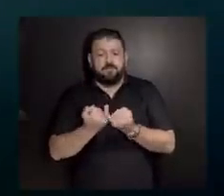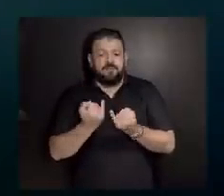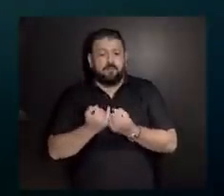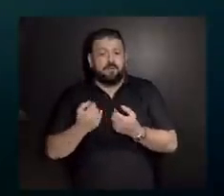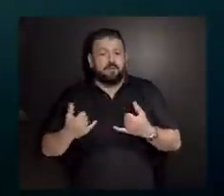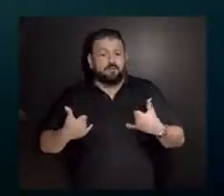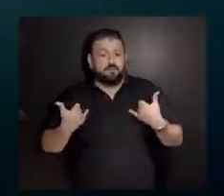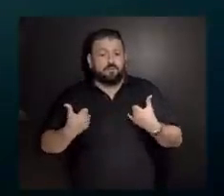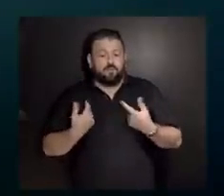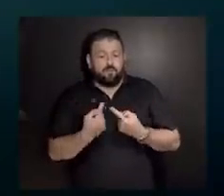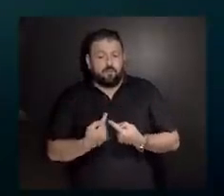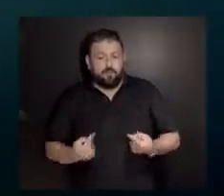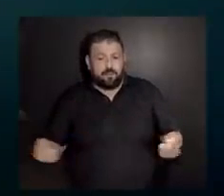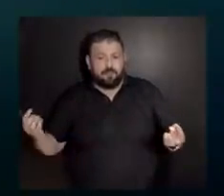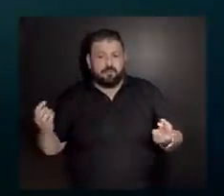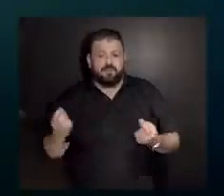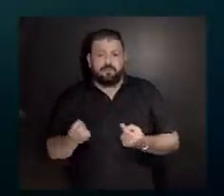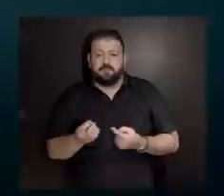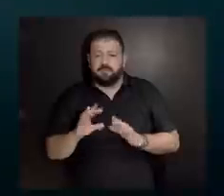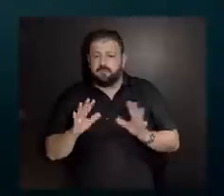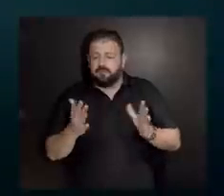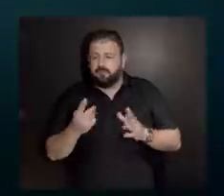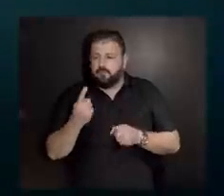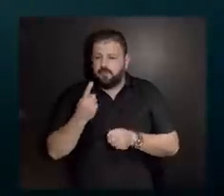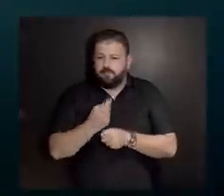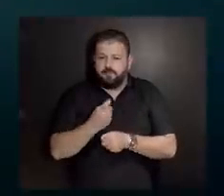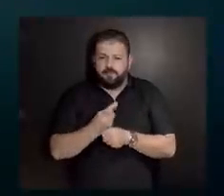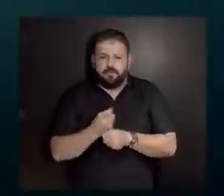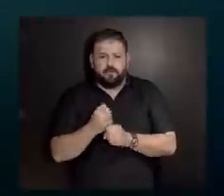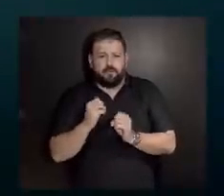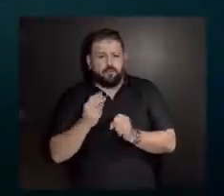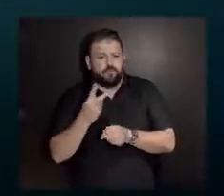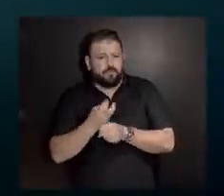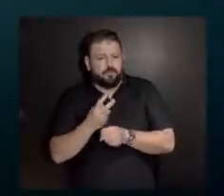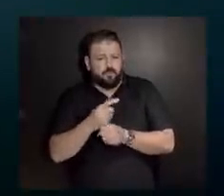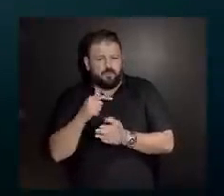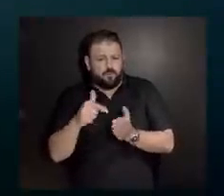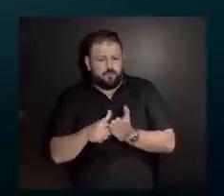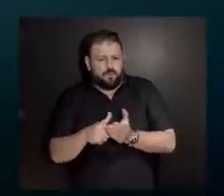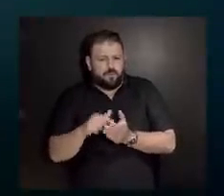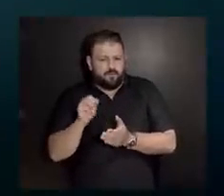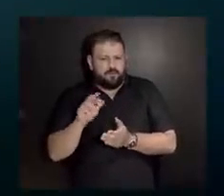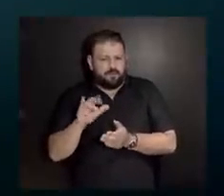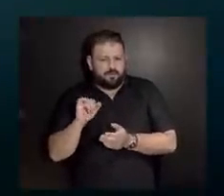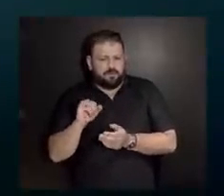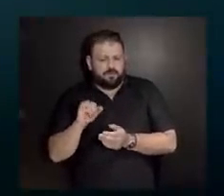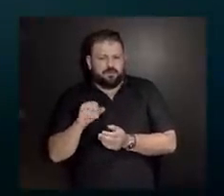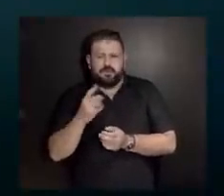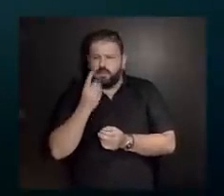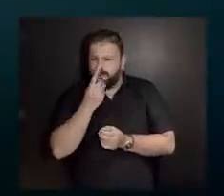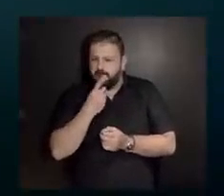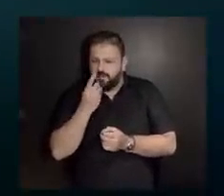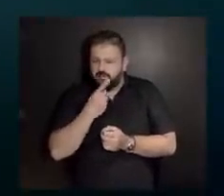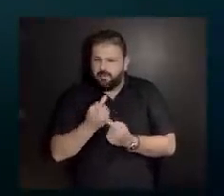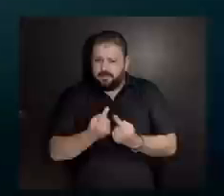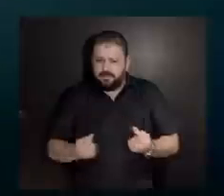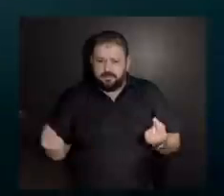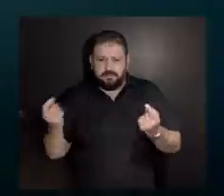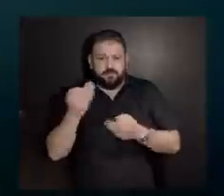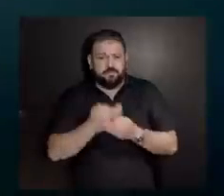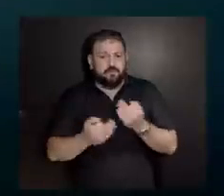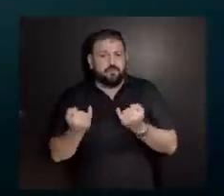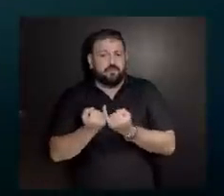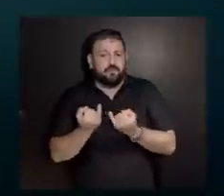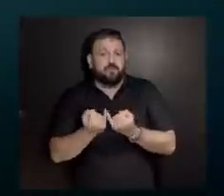creo que también estamos como en el primero o en el primero o segundo lugar, ¿verdad, Fer? También creo que de diabetes mellitus tipo 2